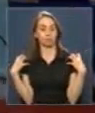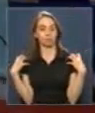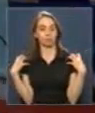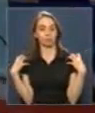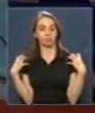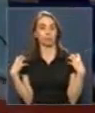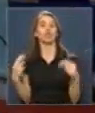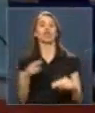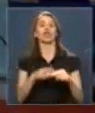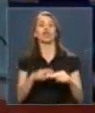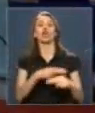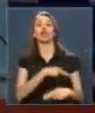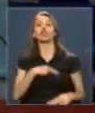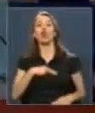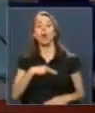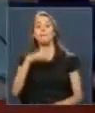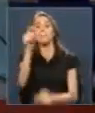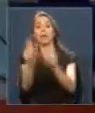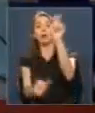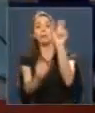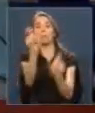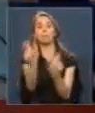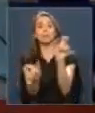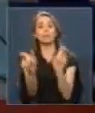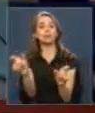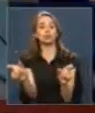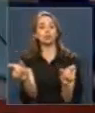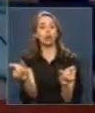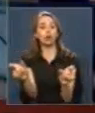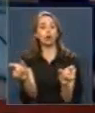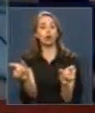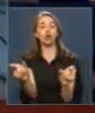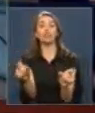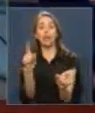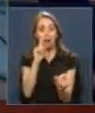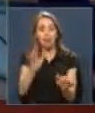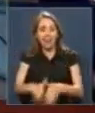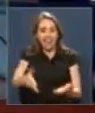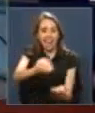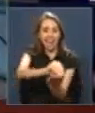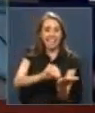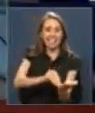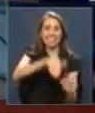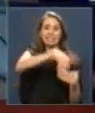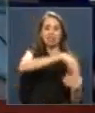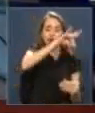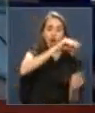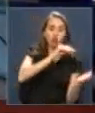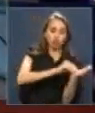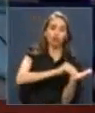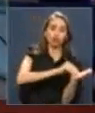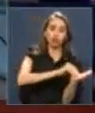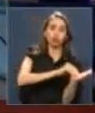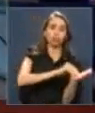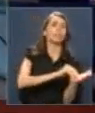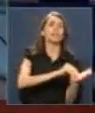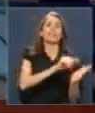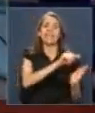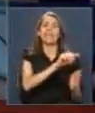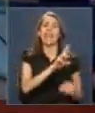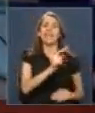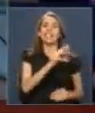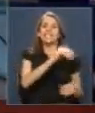la nómina de personas que, estando en el registro electoral, no van a estar en el padrón de la